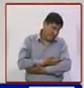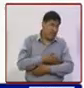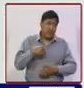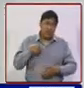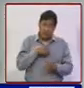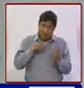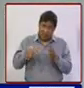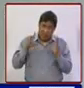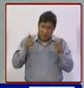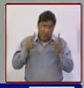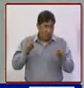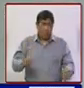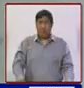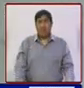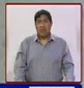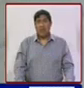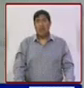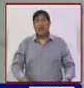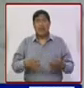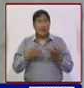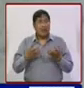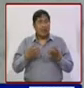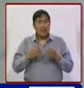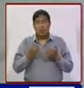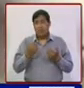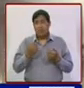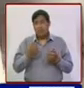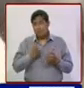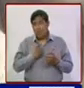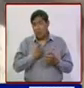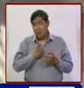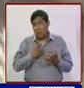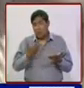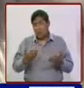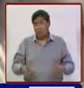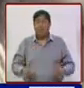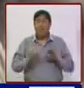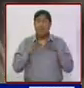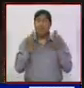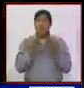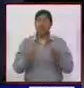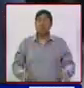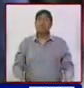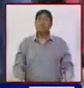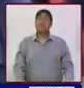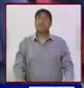también al bebé así. Si vamos a crear como si nosotros, para eso somos familiares.